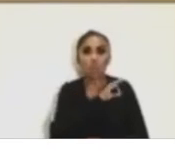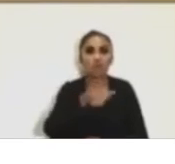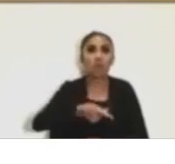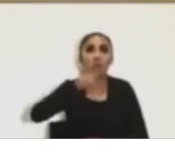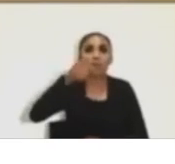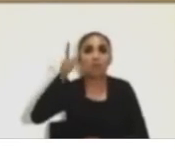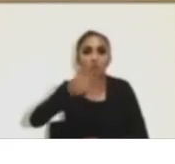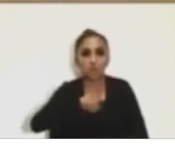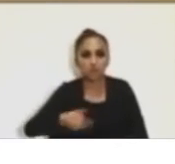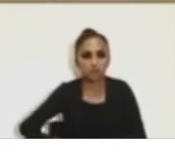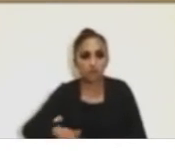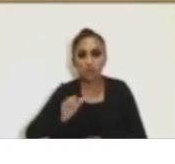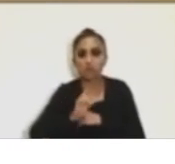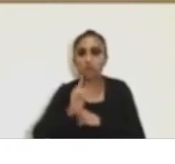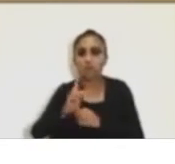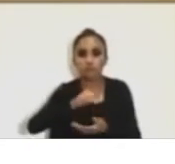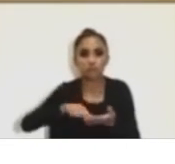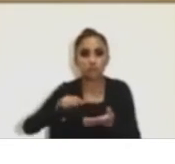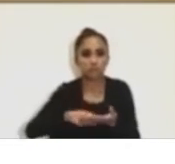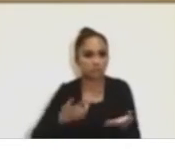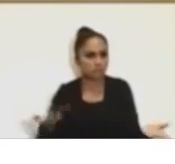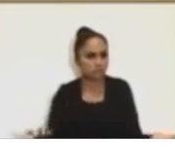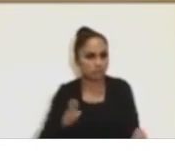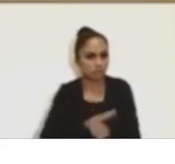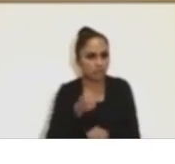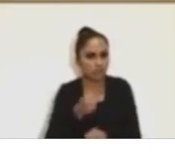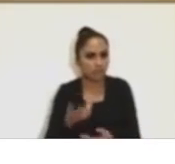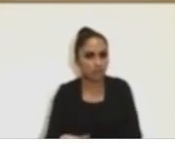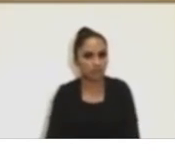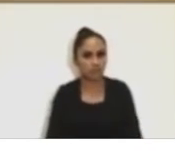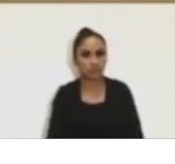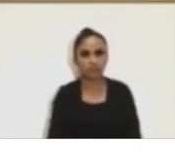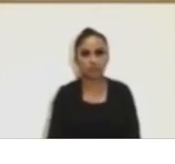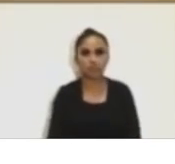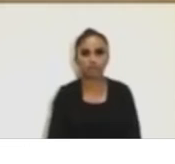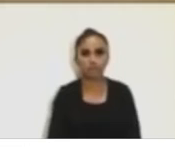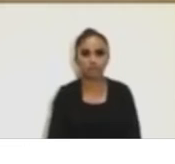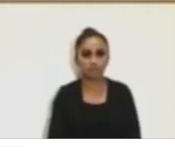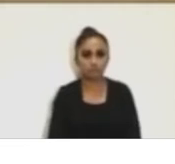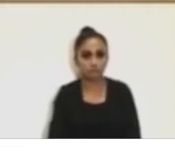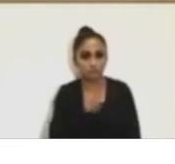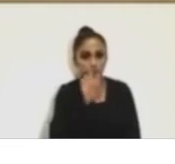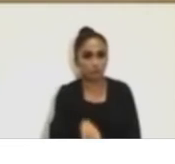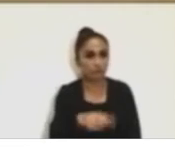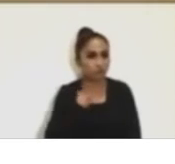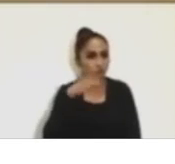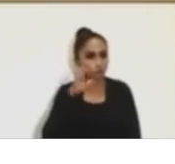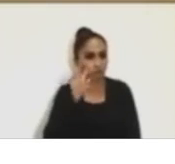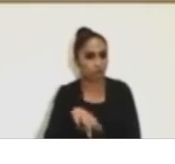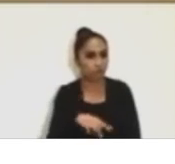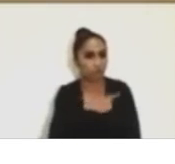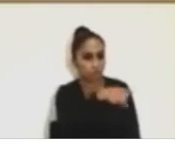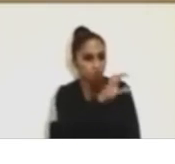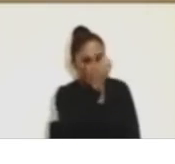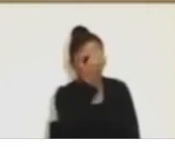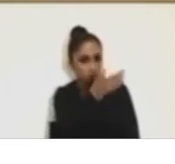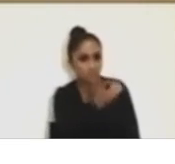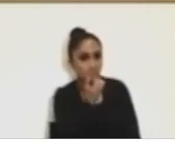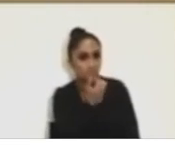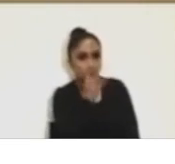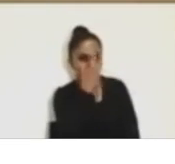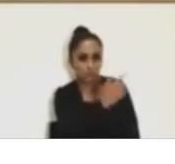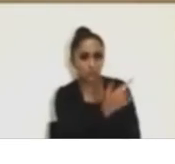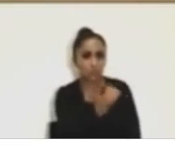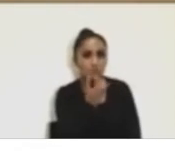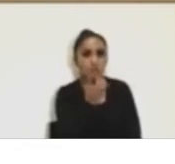del presidente y de la revocación de mandato. Háganme ustedes el favor. Recuérdense, no, sí la conozco por eso mismo, creo que usted no la conoce, compañero, con todo respeto se lo